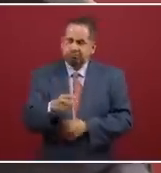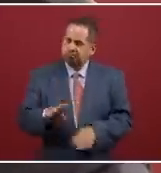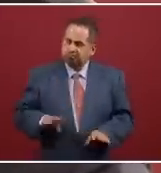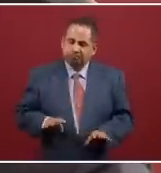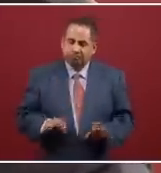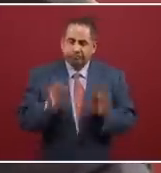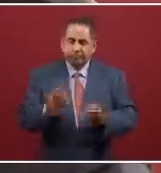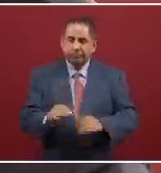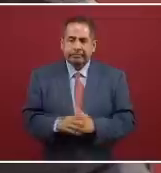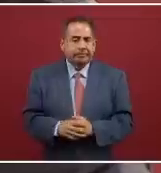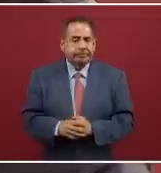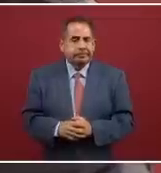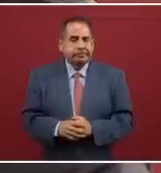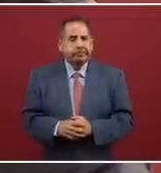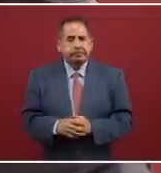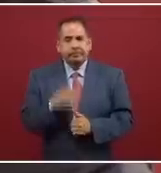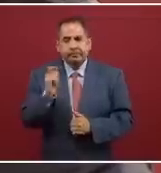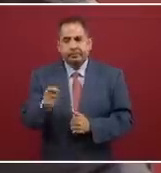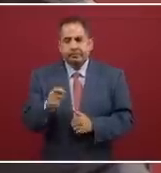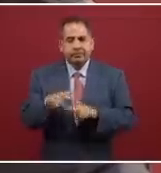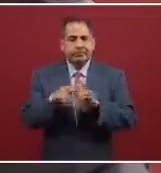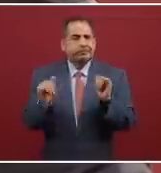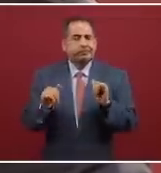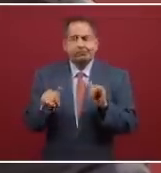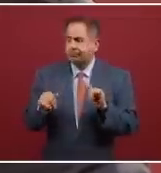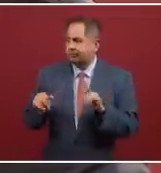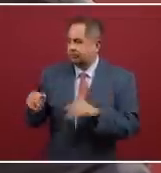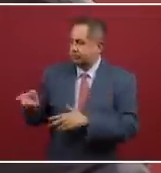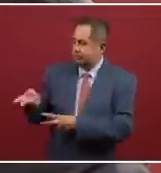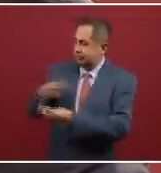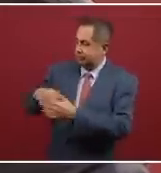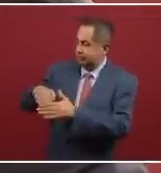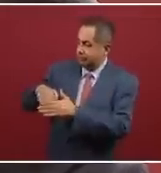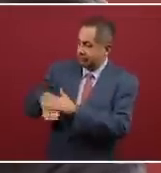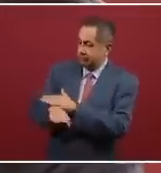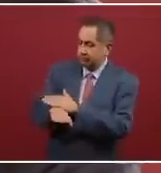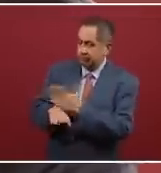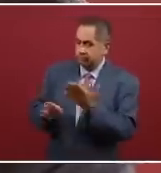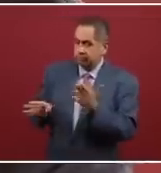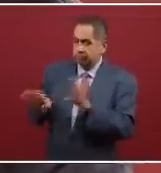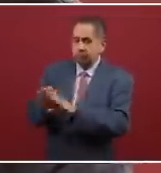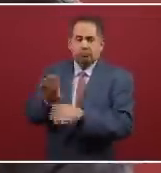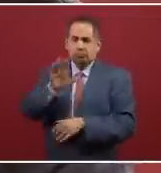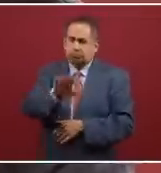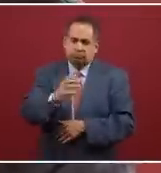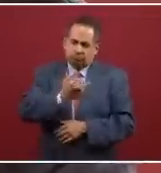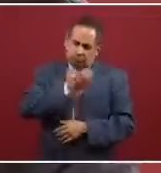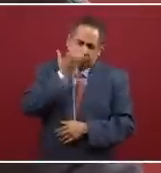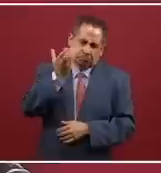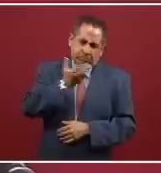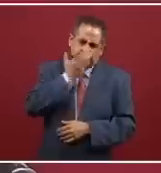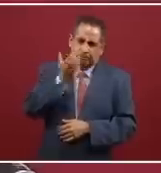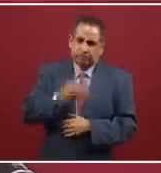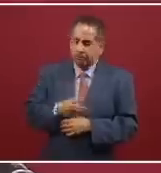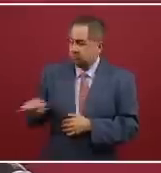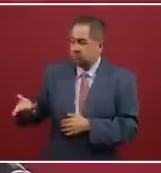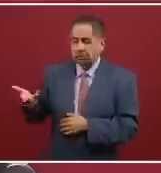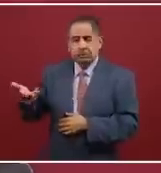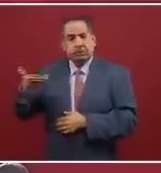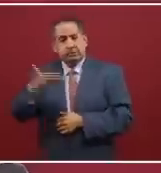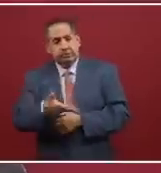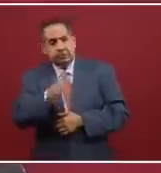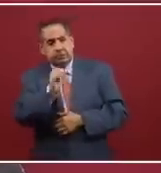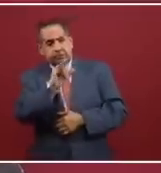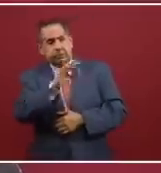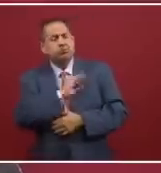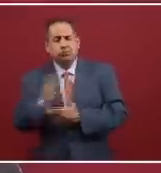ya nadie nunca se le va a impedir por nuestra tradición que pida asilo por